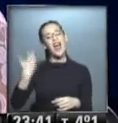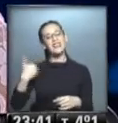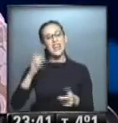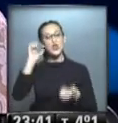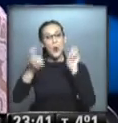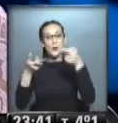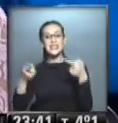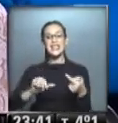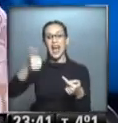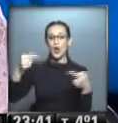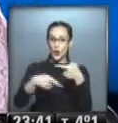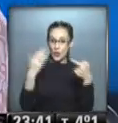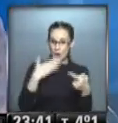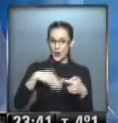a Boca.